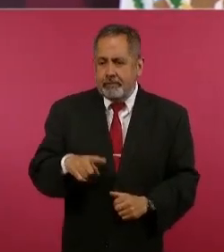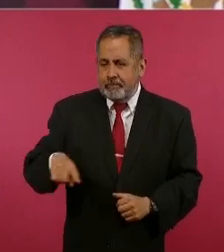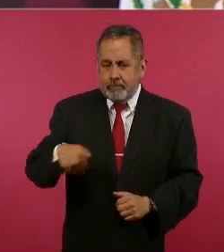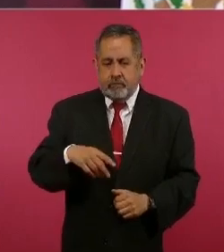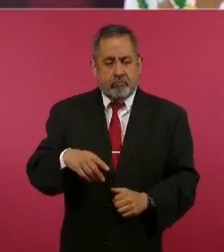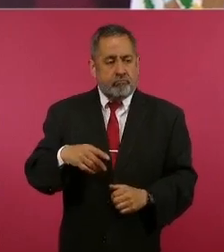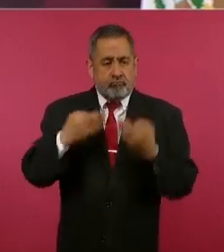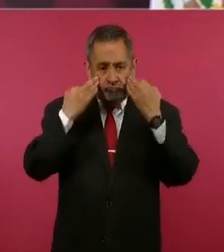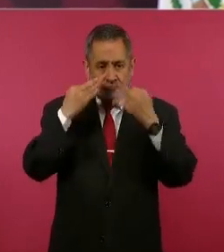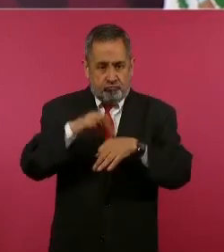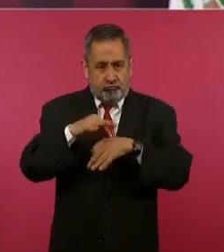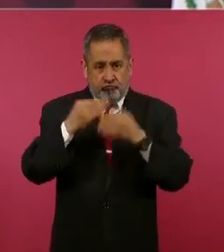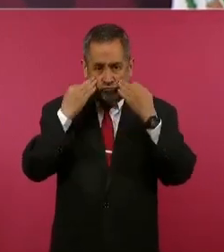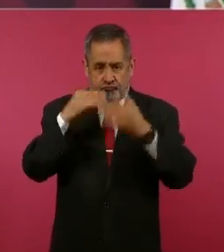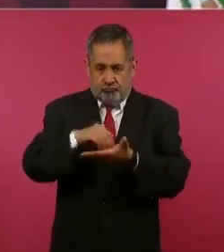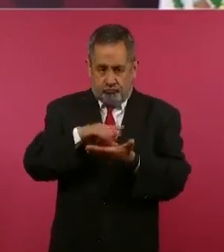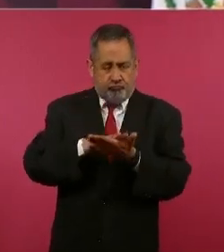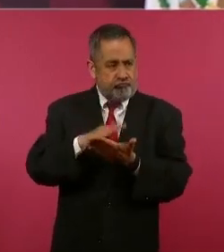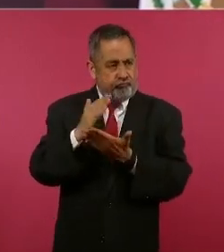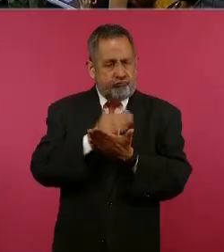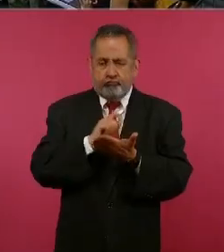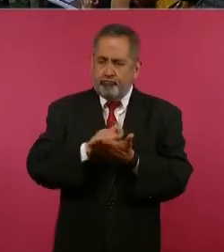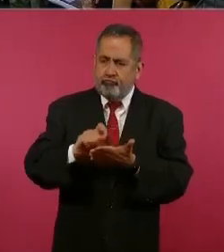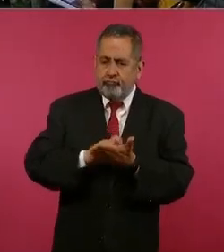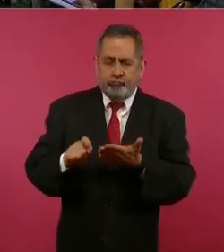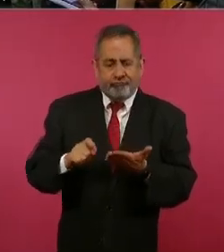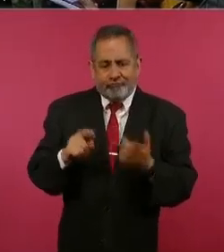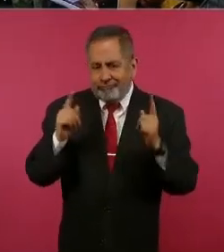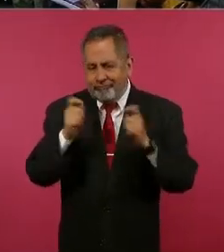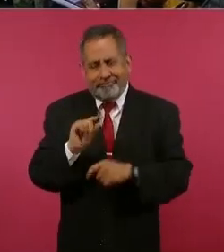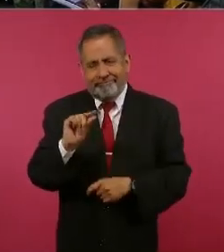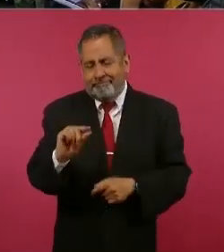testimonios de